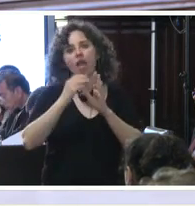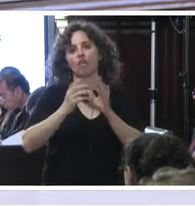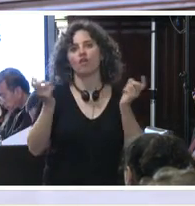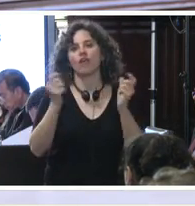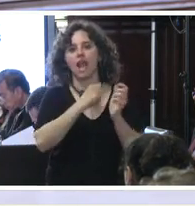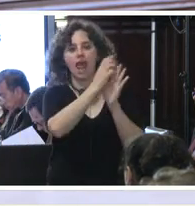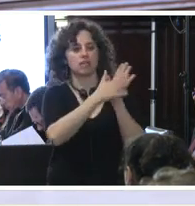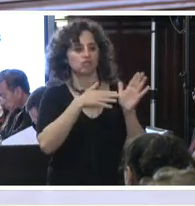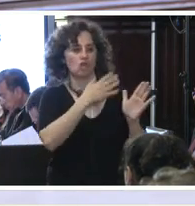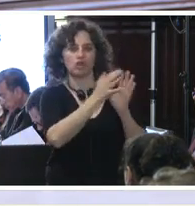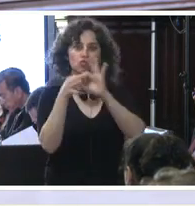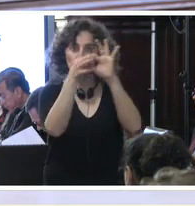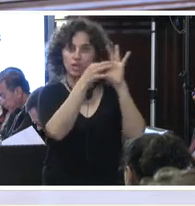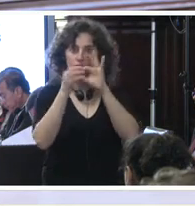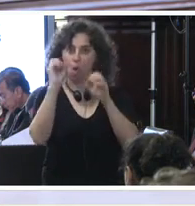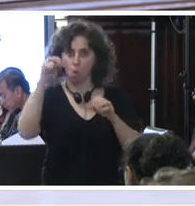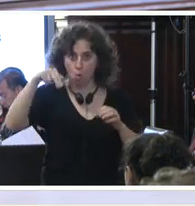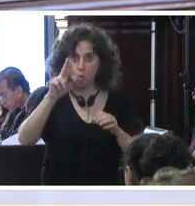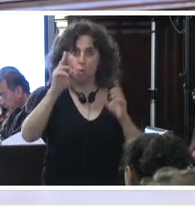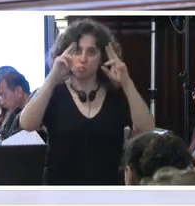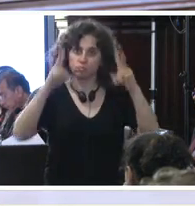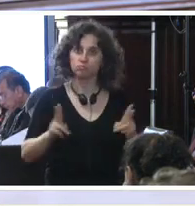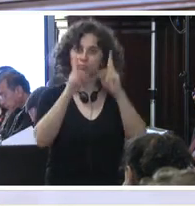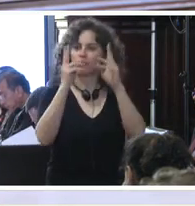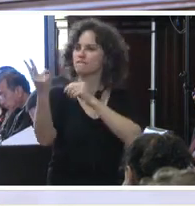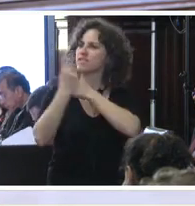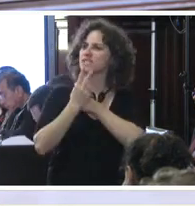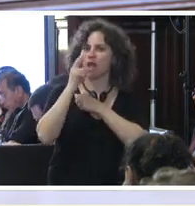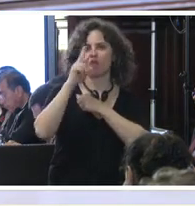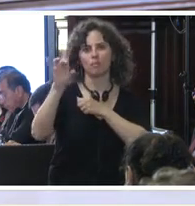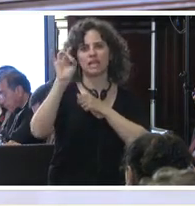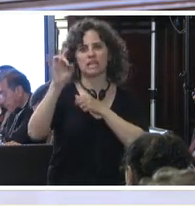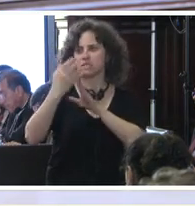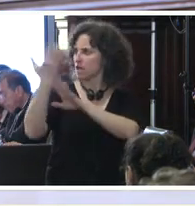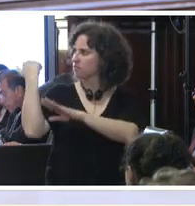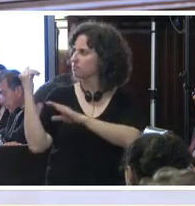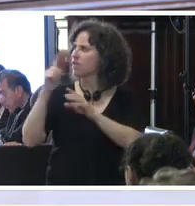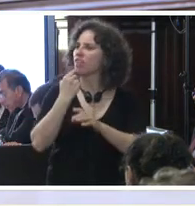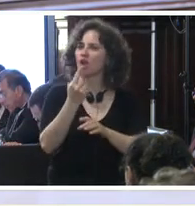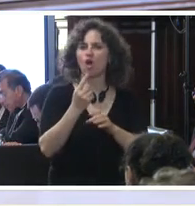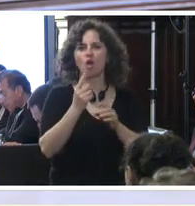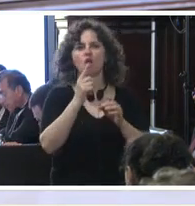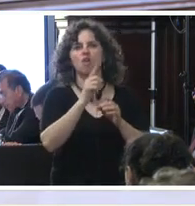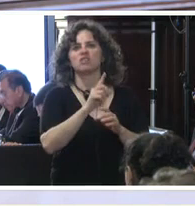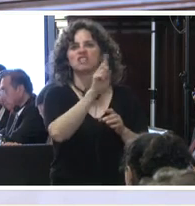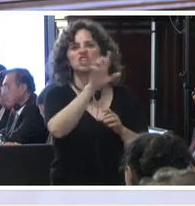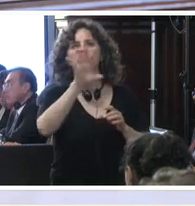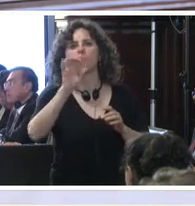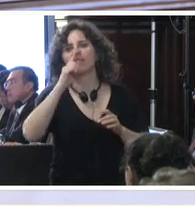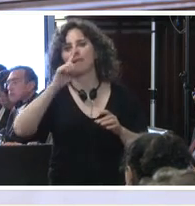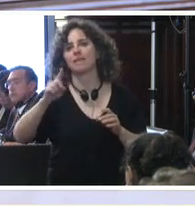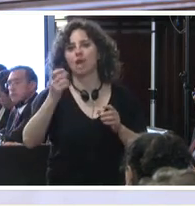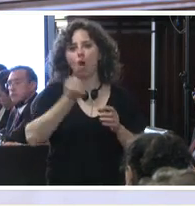los Derechos Humanos en su visita a México durante el 2015 dijo que había al menos 150,000 homicidios